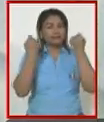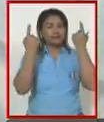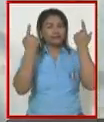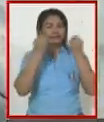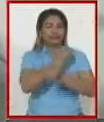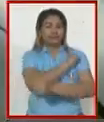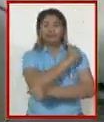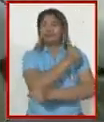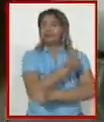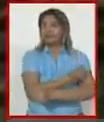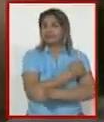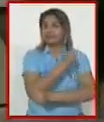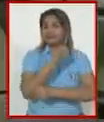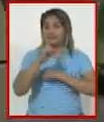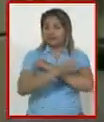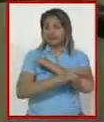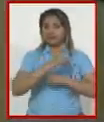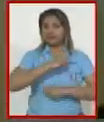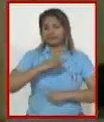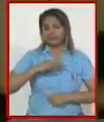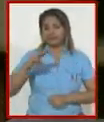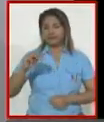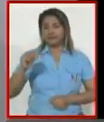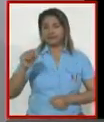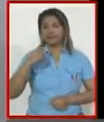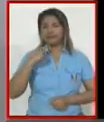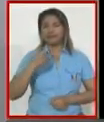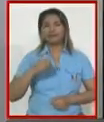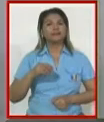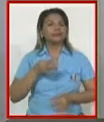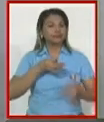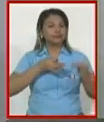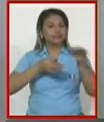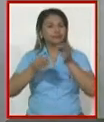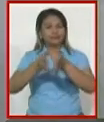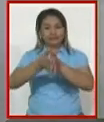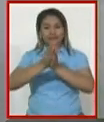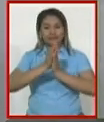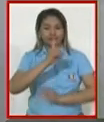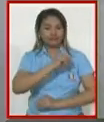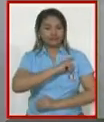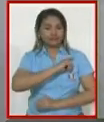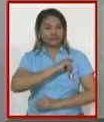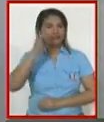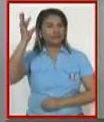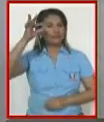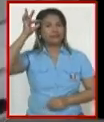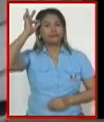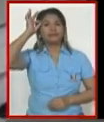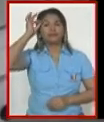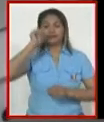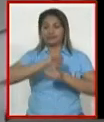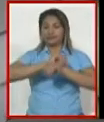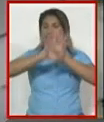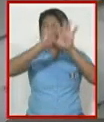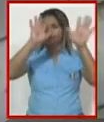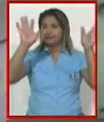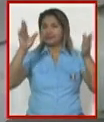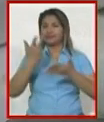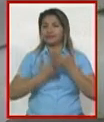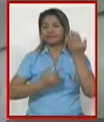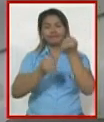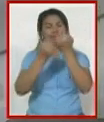en autoridades nacionales. El diputado del MAS, Edgar Montaño, señaló que pedirán a la policía y fiscalía que se esclarezca este